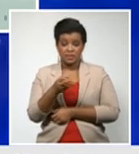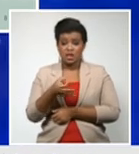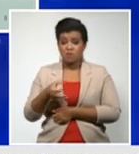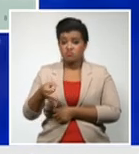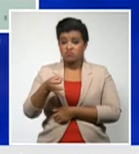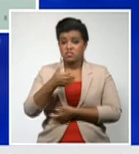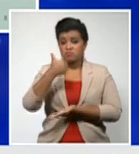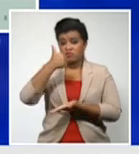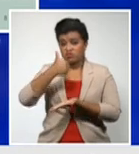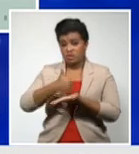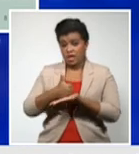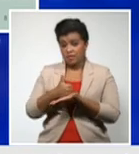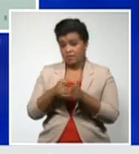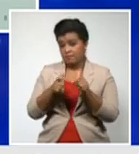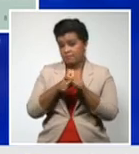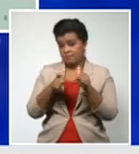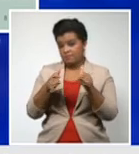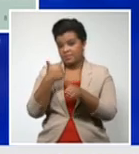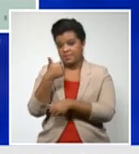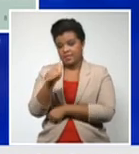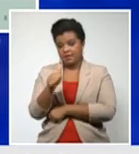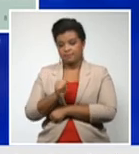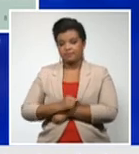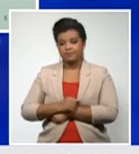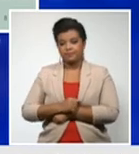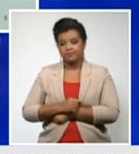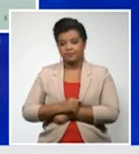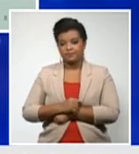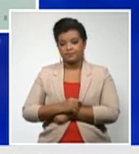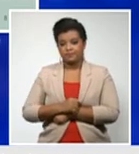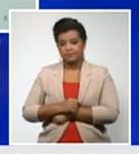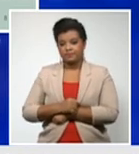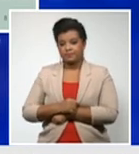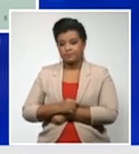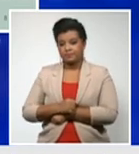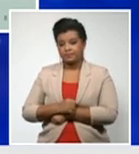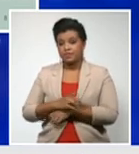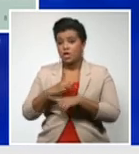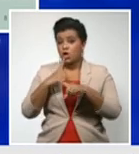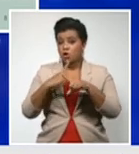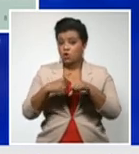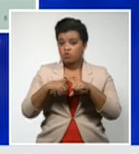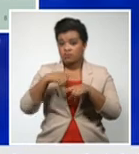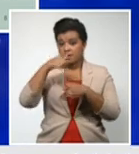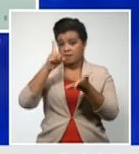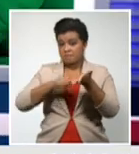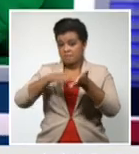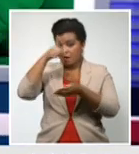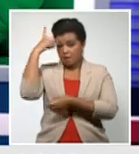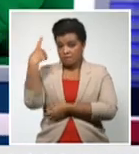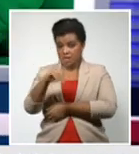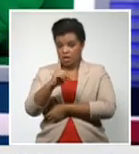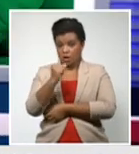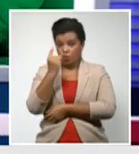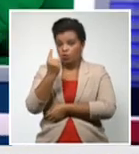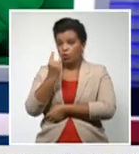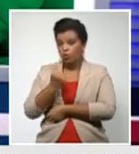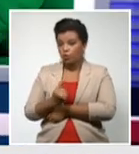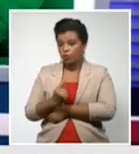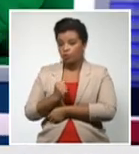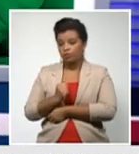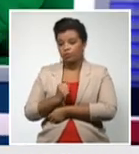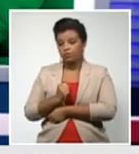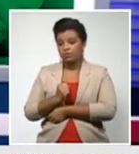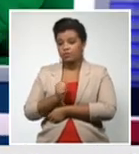Cienfuegos con el mayor número, 10, y Cruz y Palmira con un caso cada uno. Cienfuegos, su